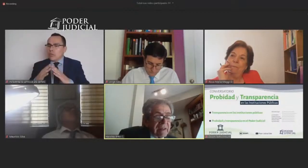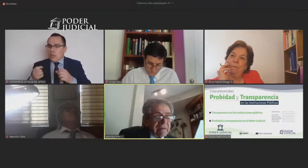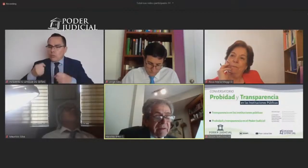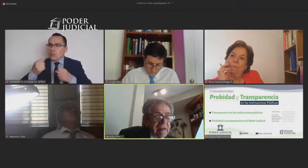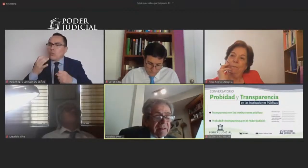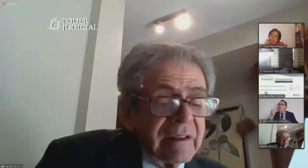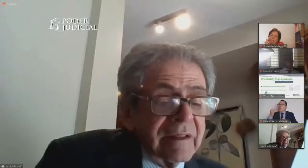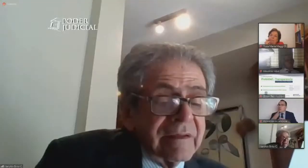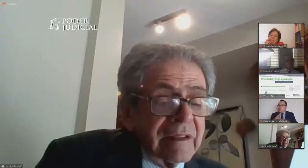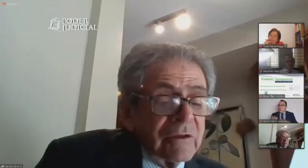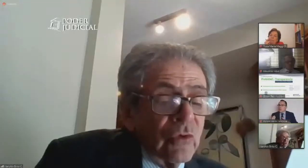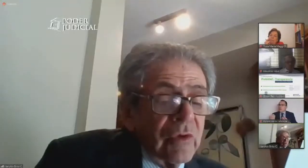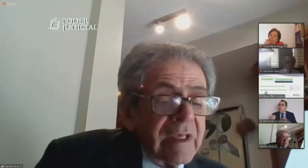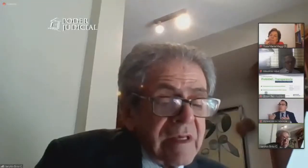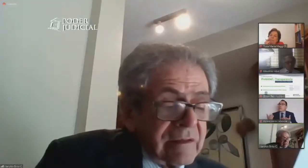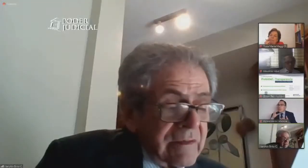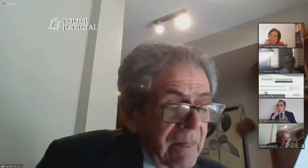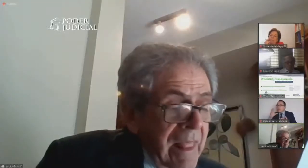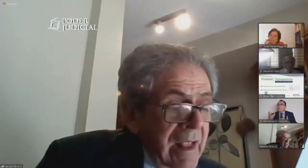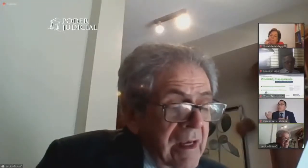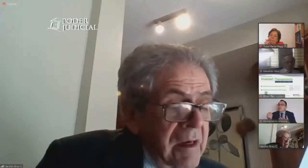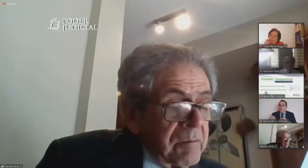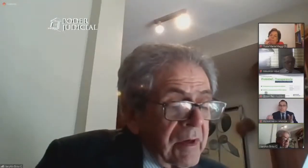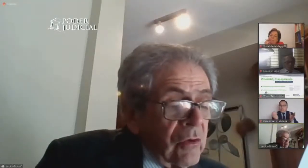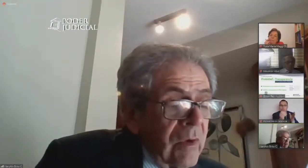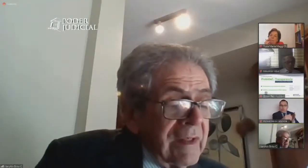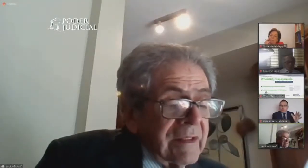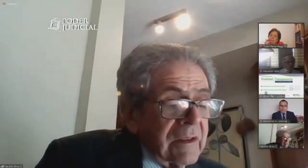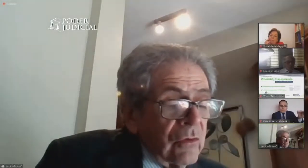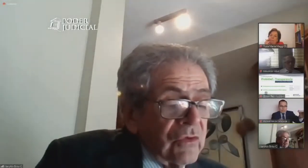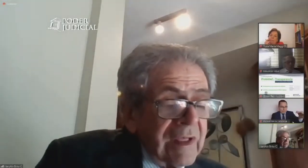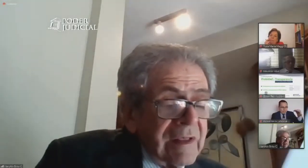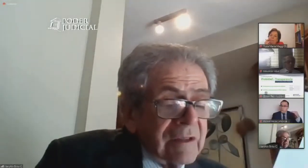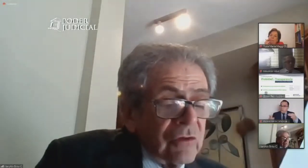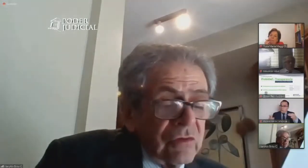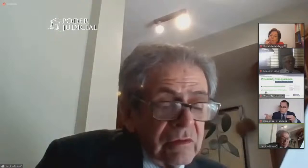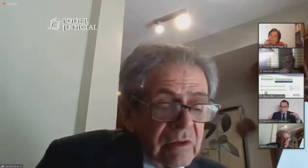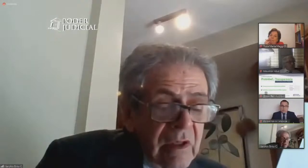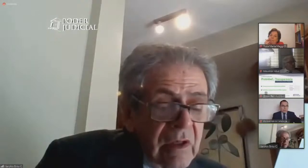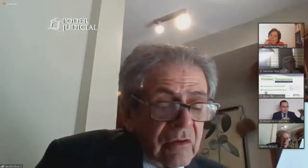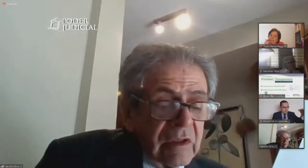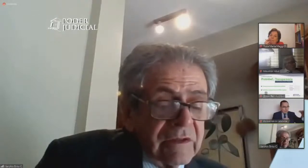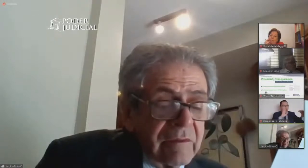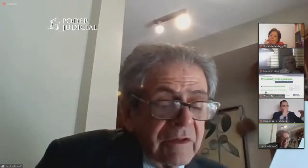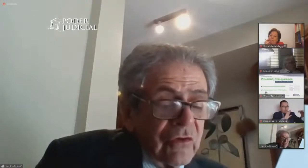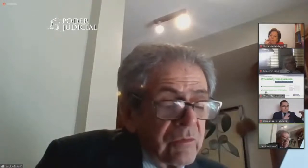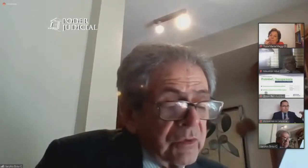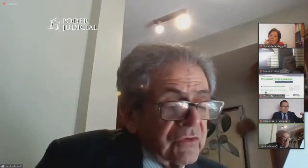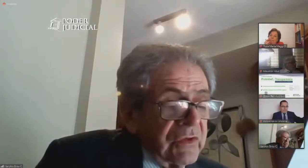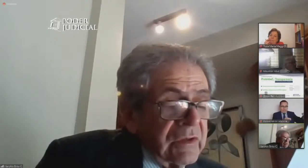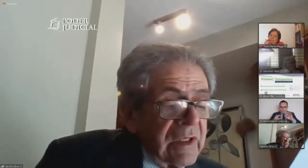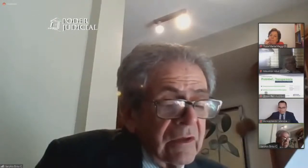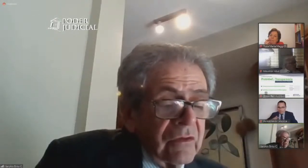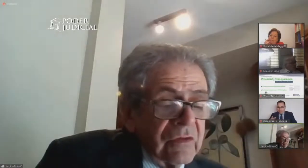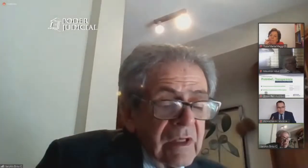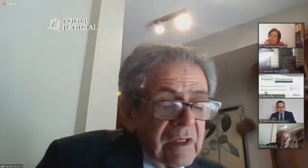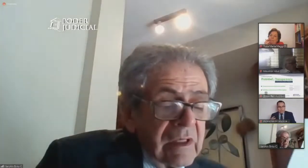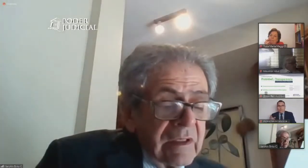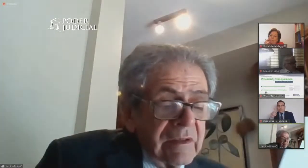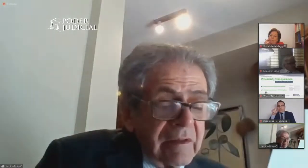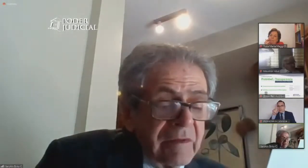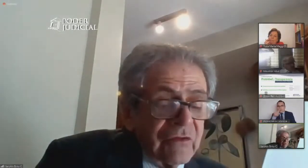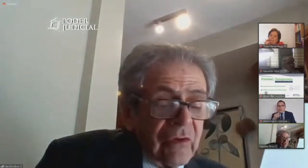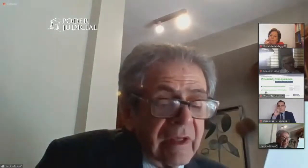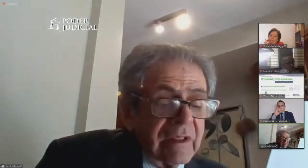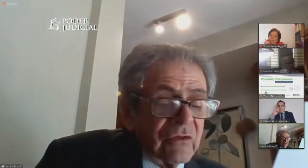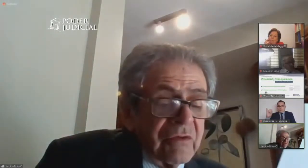integridad, veracidad y exactitud de ellas, para lo cual se encruzan datos con el Servicio de Impuestos Internos